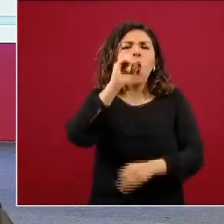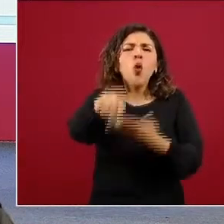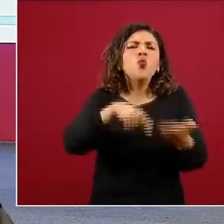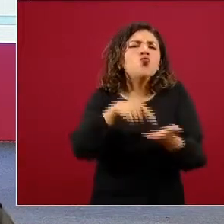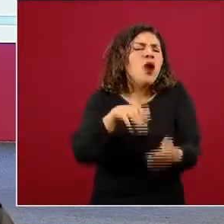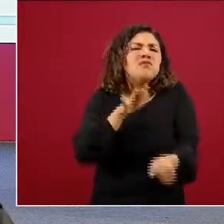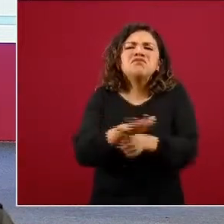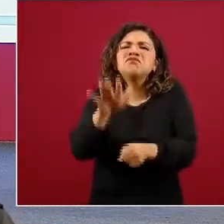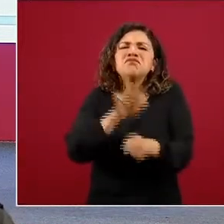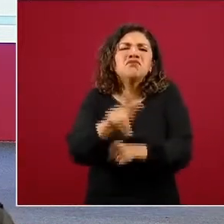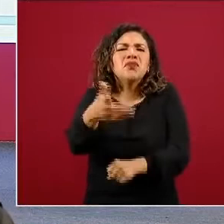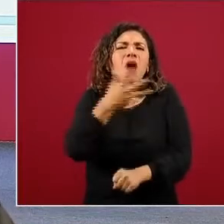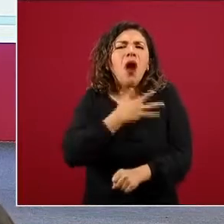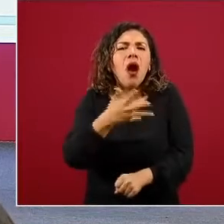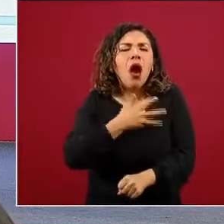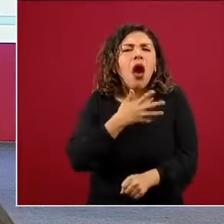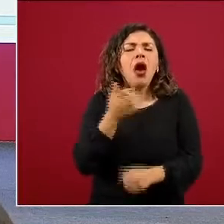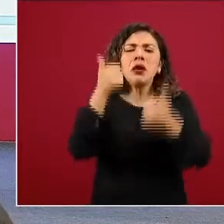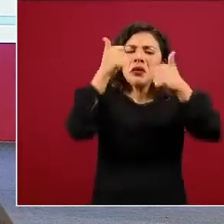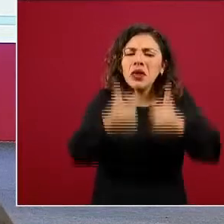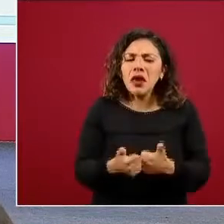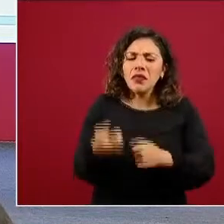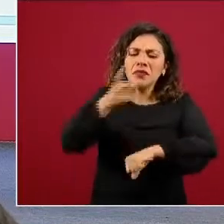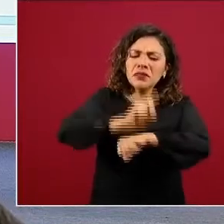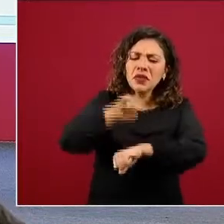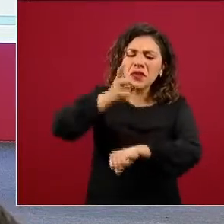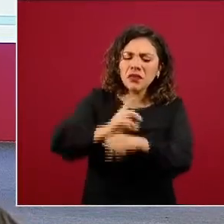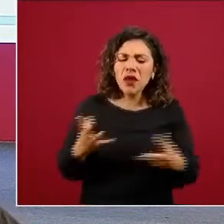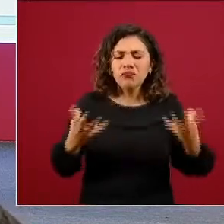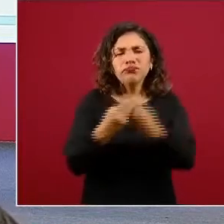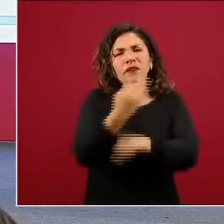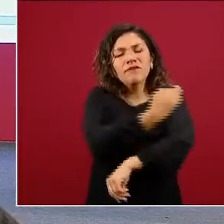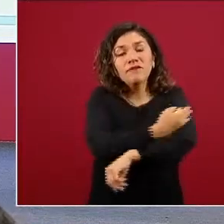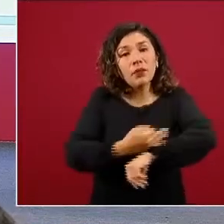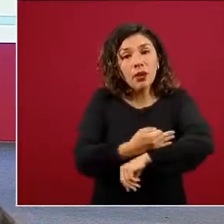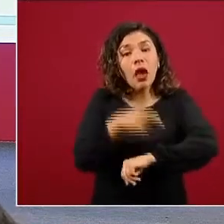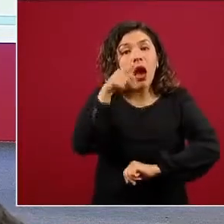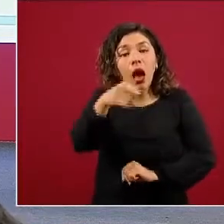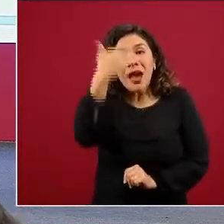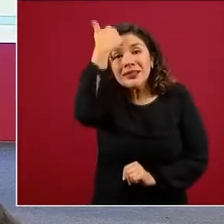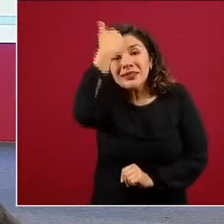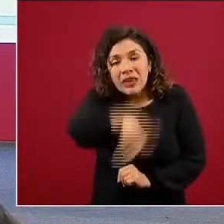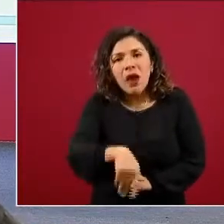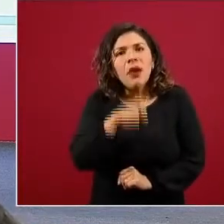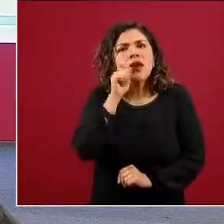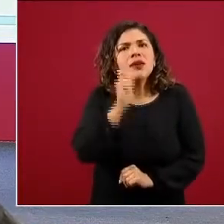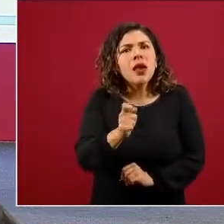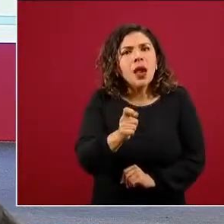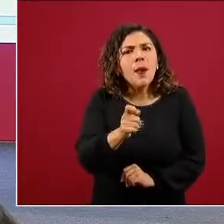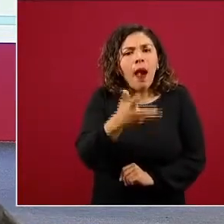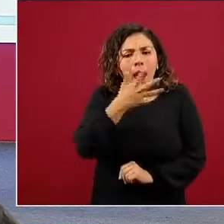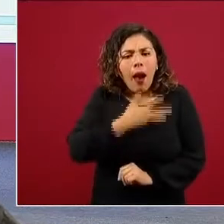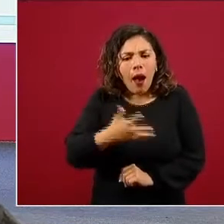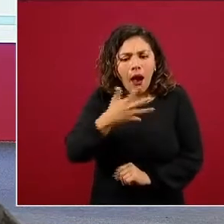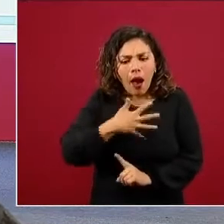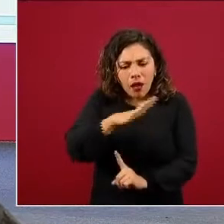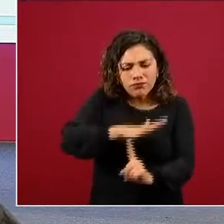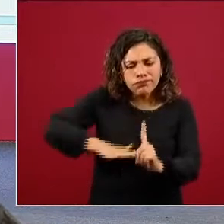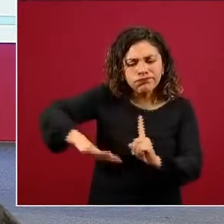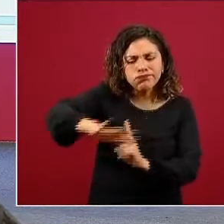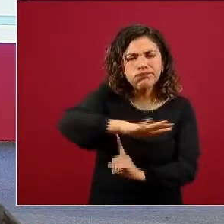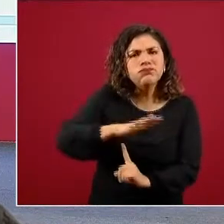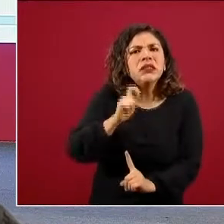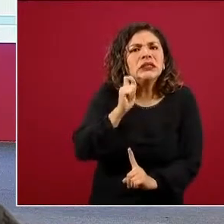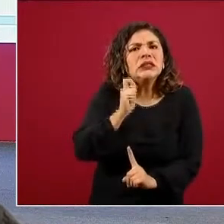sitio donde pasa todos los días y está con su familia, tenga una noción clara de cuáles pueden ser, por